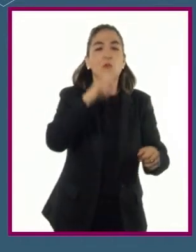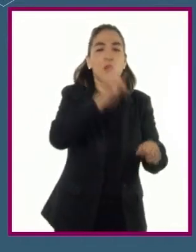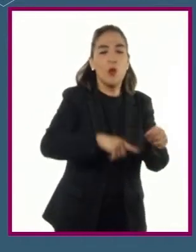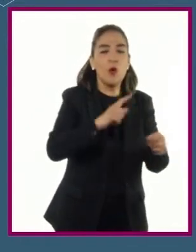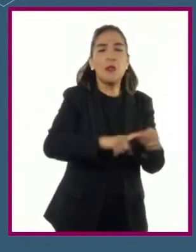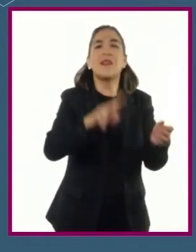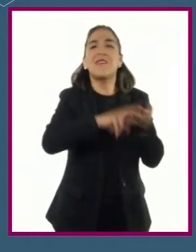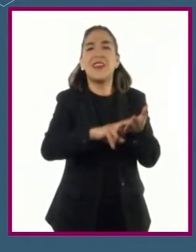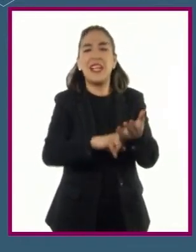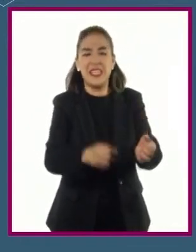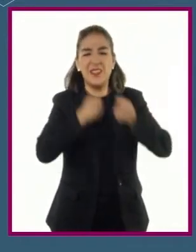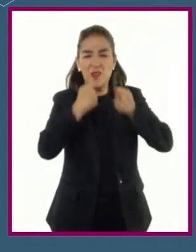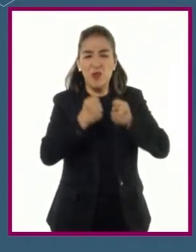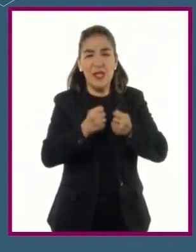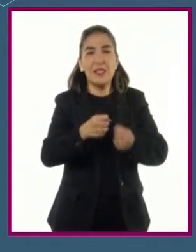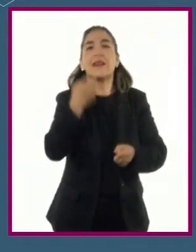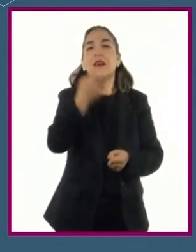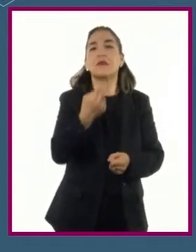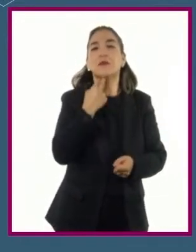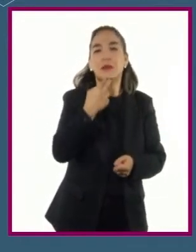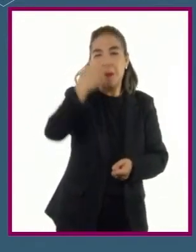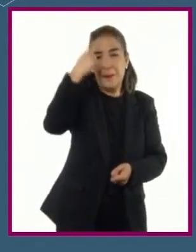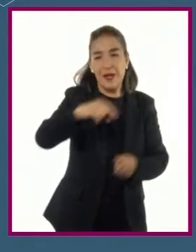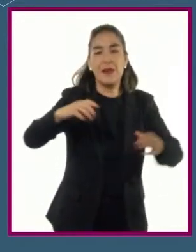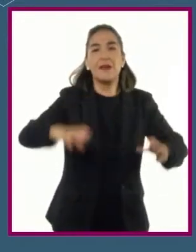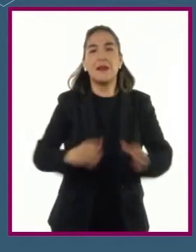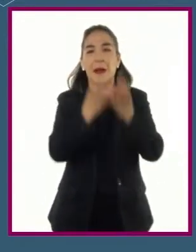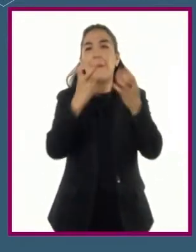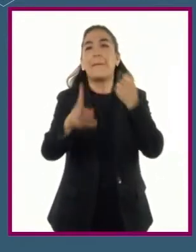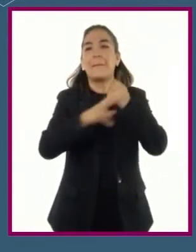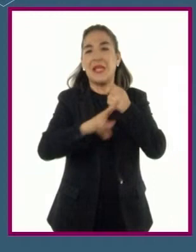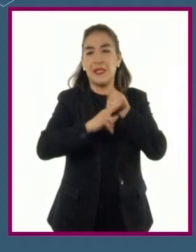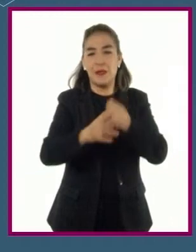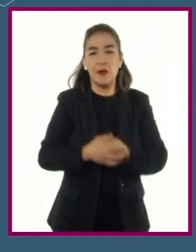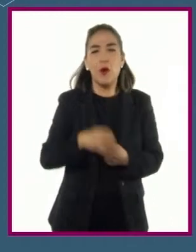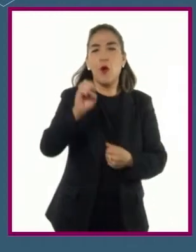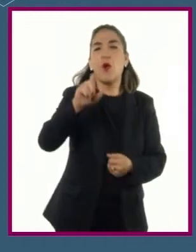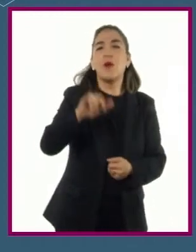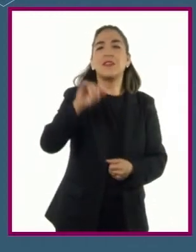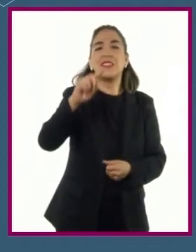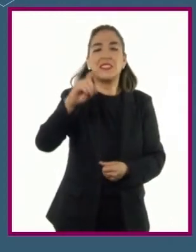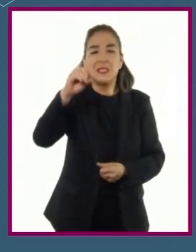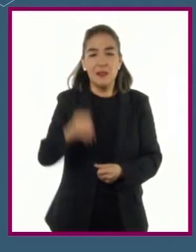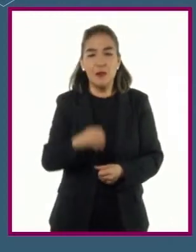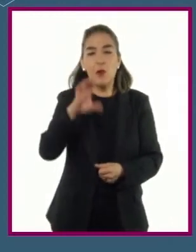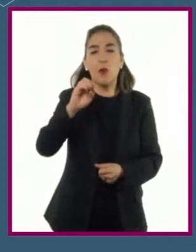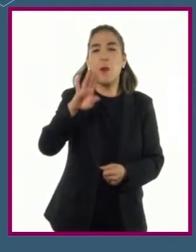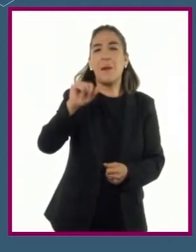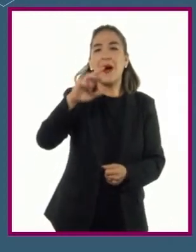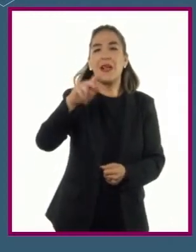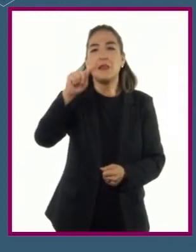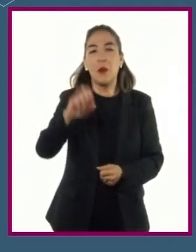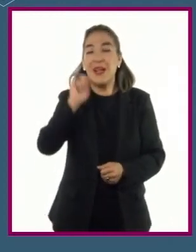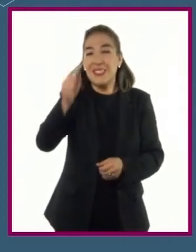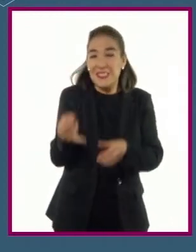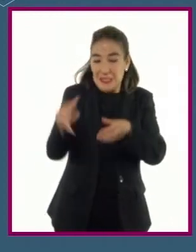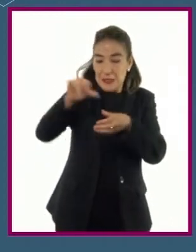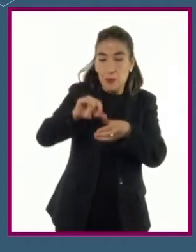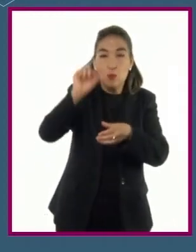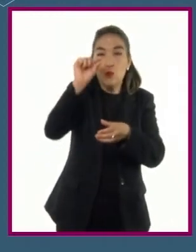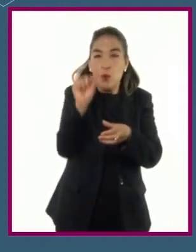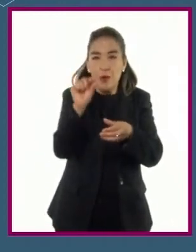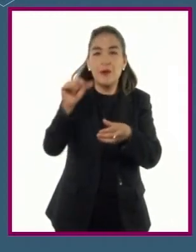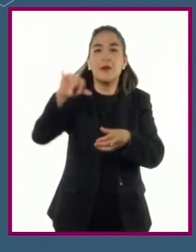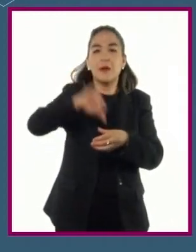verde más intenso que se utiliza para las botellas de vino. El óxido de cobalto en pequeñas concentraciones de cobalto,